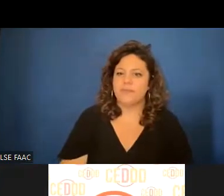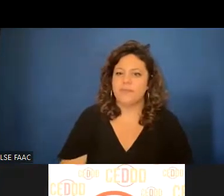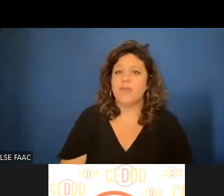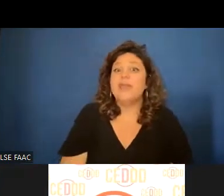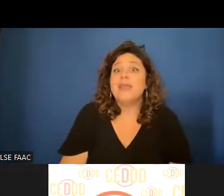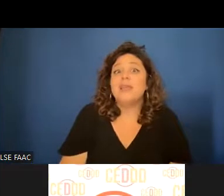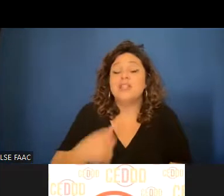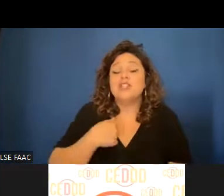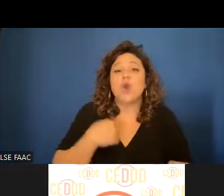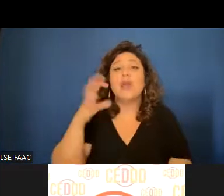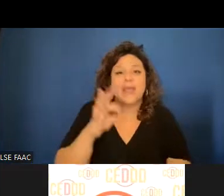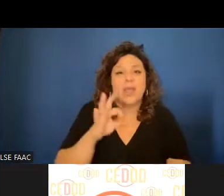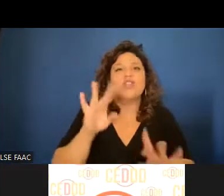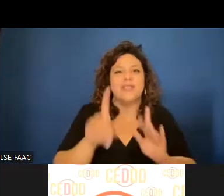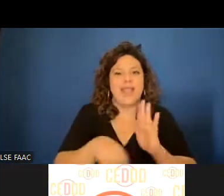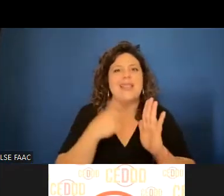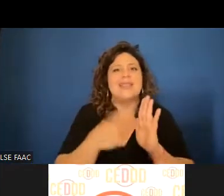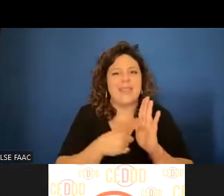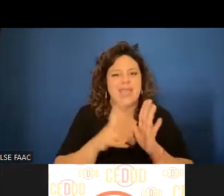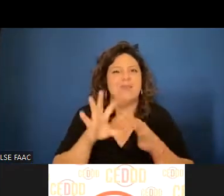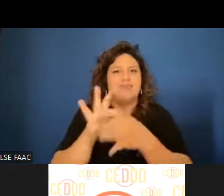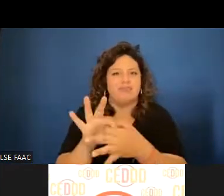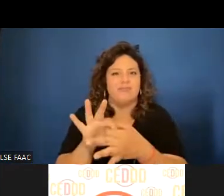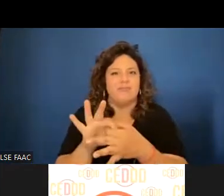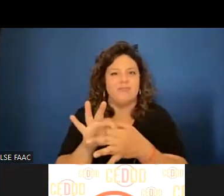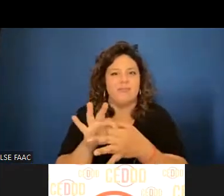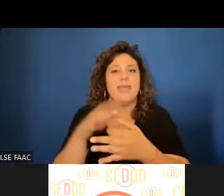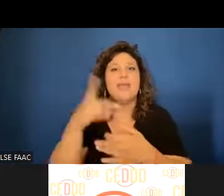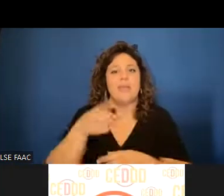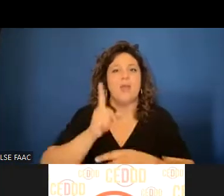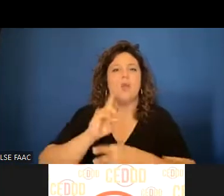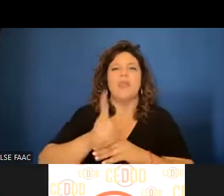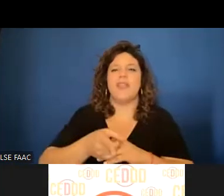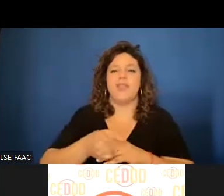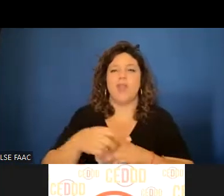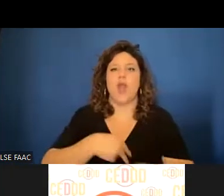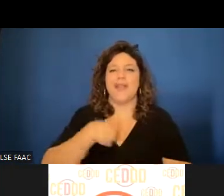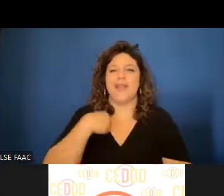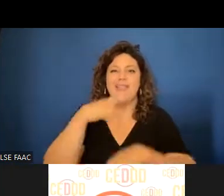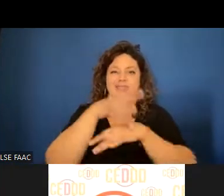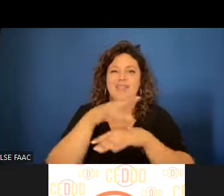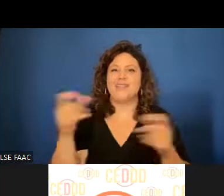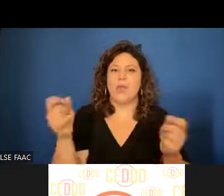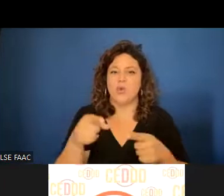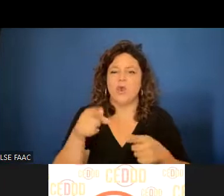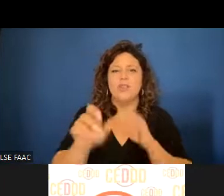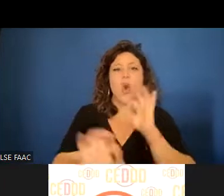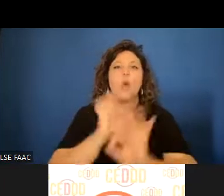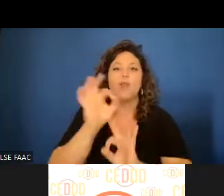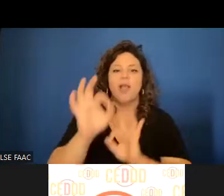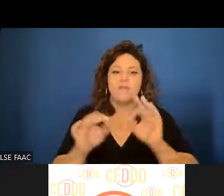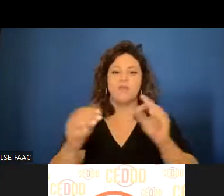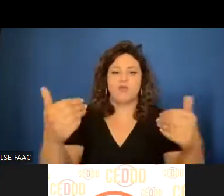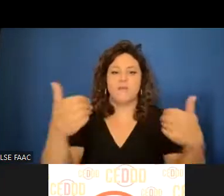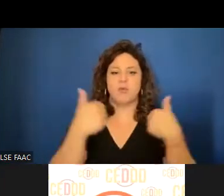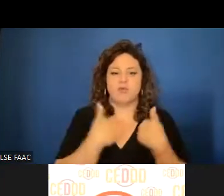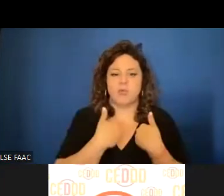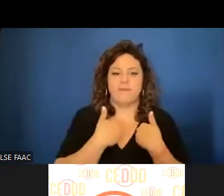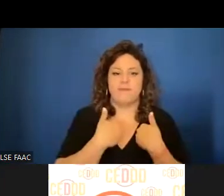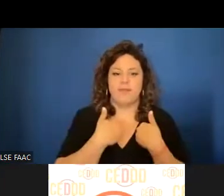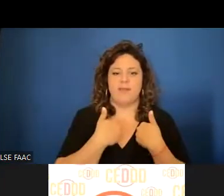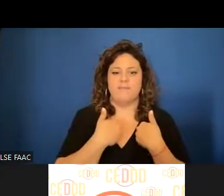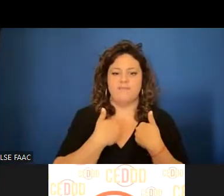lugar, un apoyo efectivo por las asociaciones y por todos los entes del tercer sector bueno, pues que